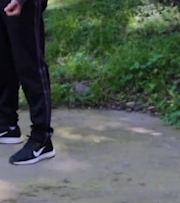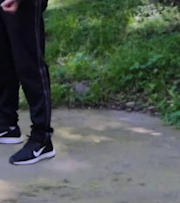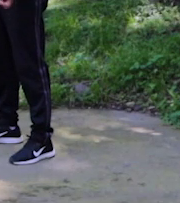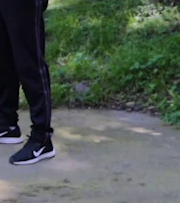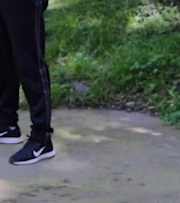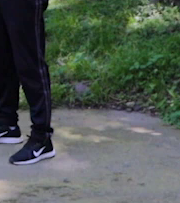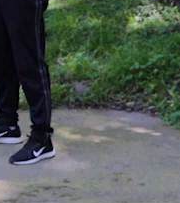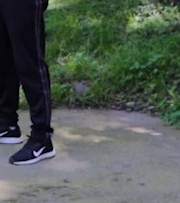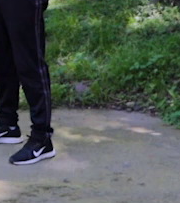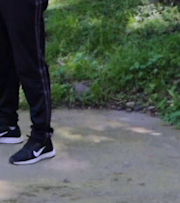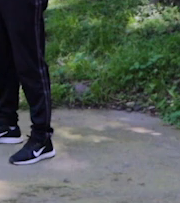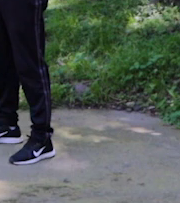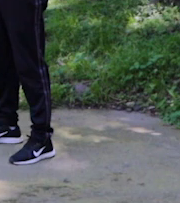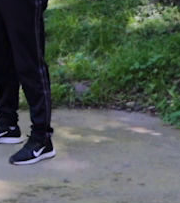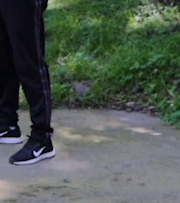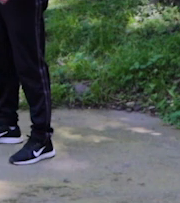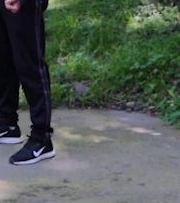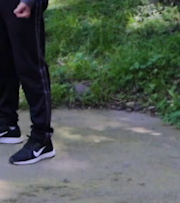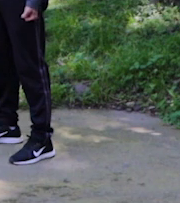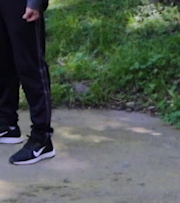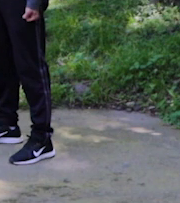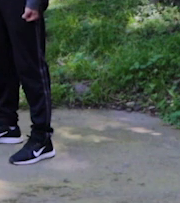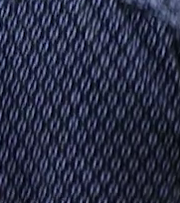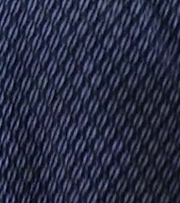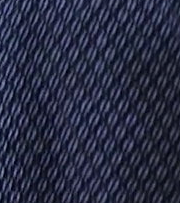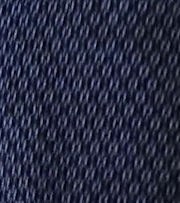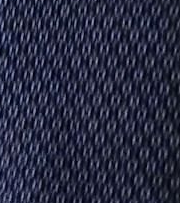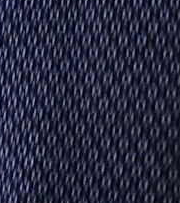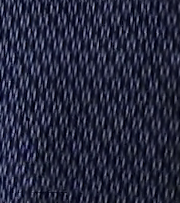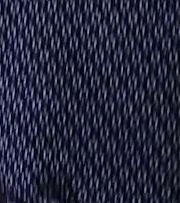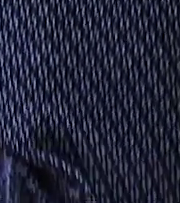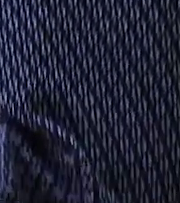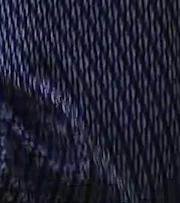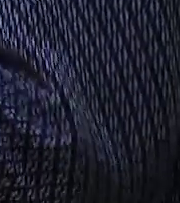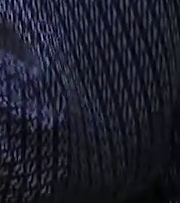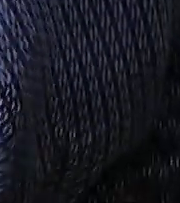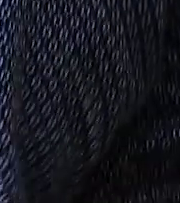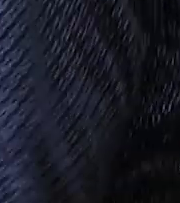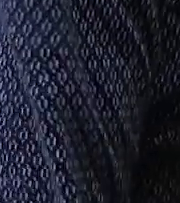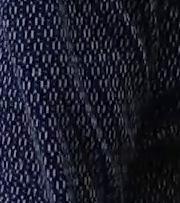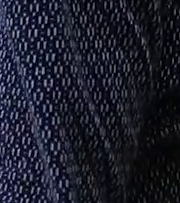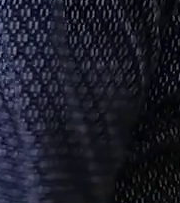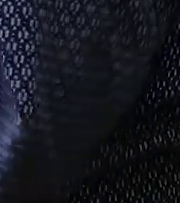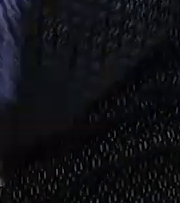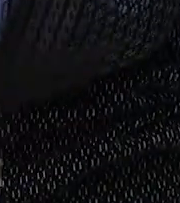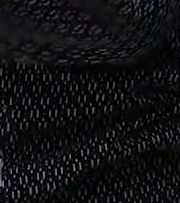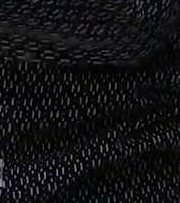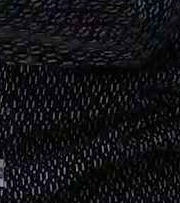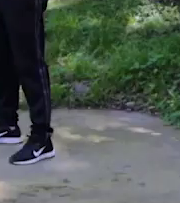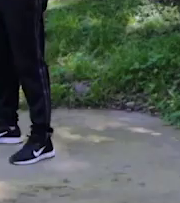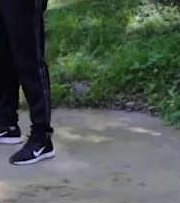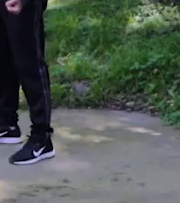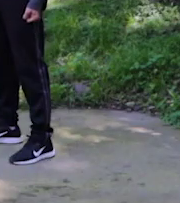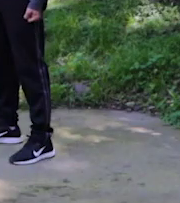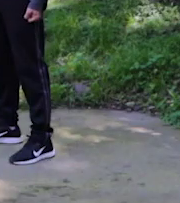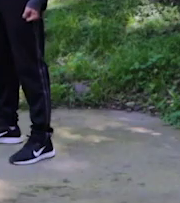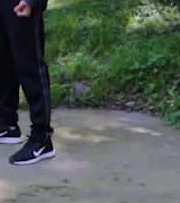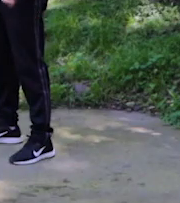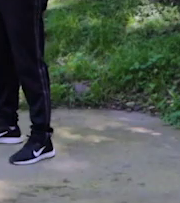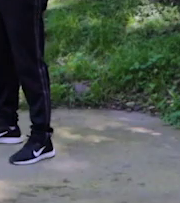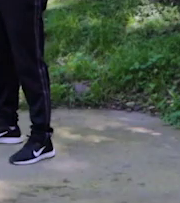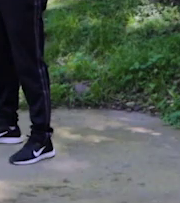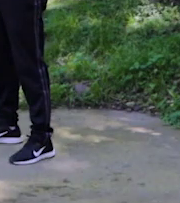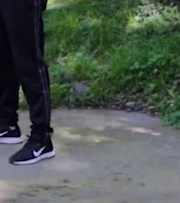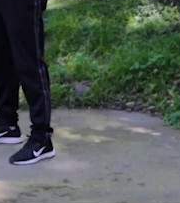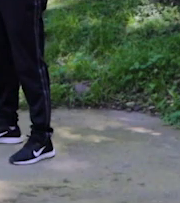11 la flexión a 90 grados bajamos reflexionamos exacto muy bien y a ir así exacto